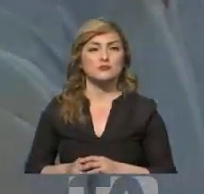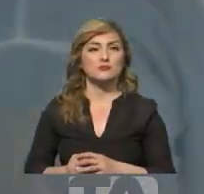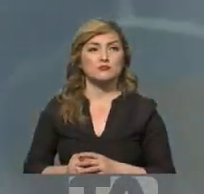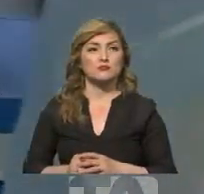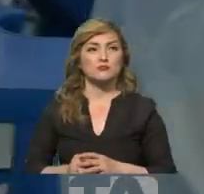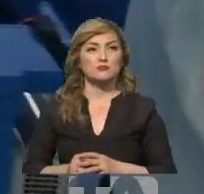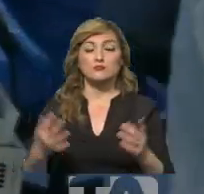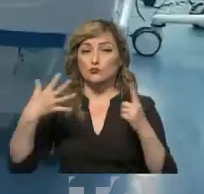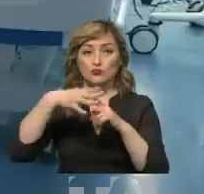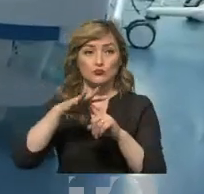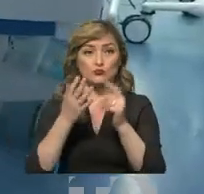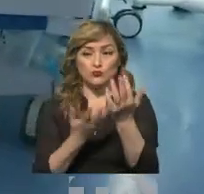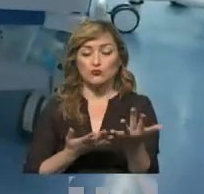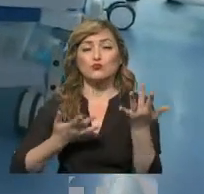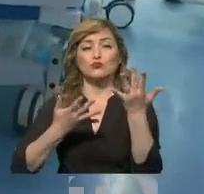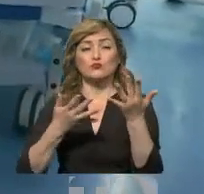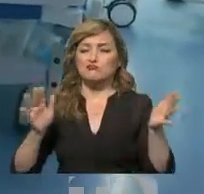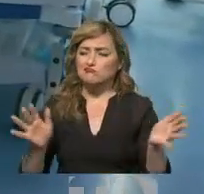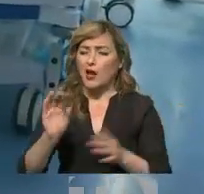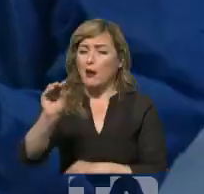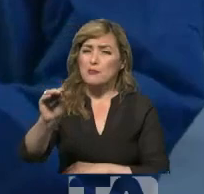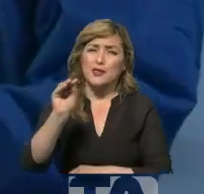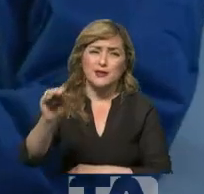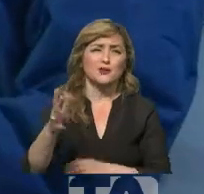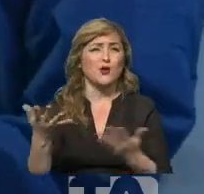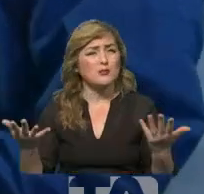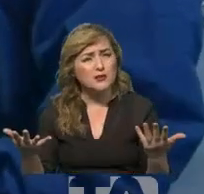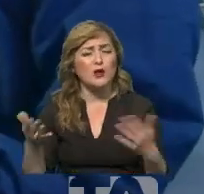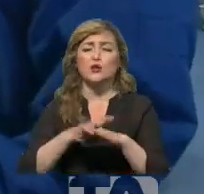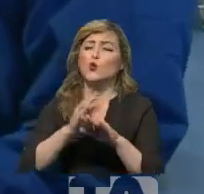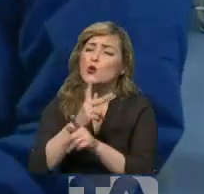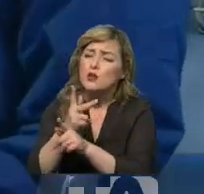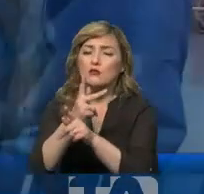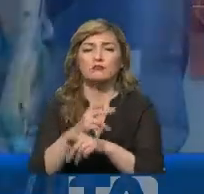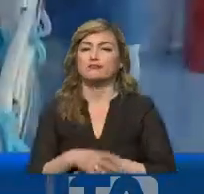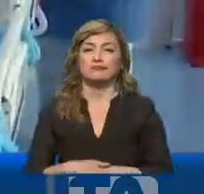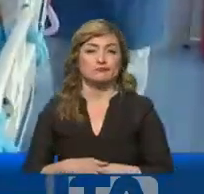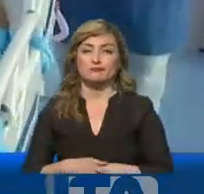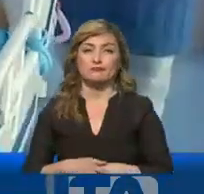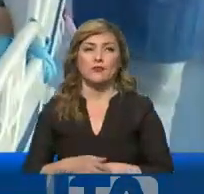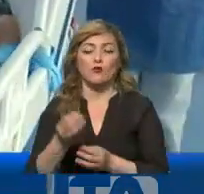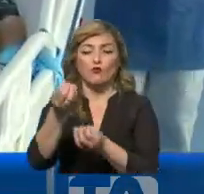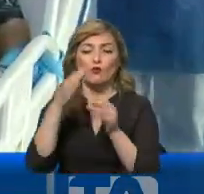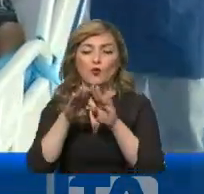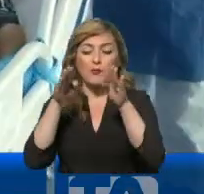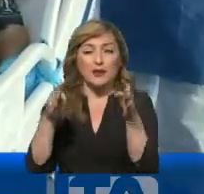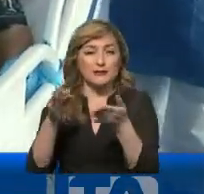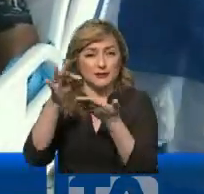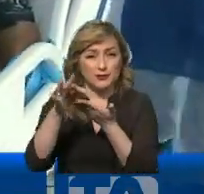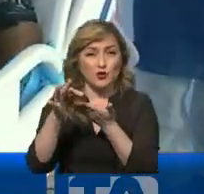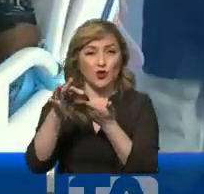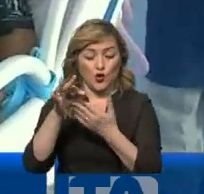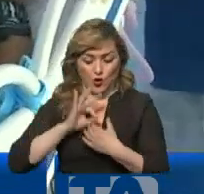situación que ya se esperaba, pese a los exhortos y advertencias. Según el último reporte de la Mesa Técnica Cantonal, los casos de